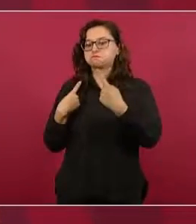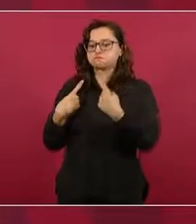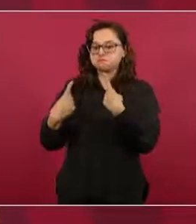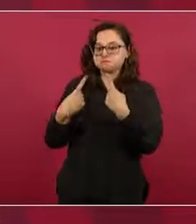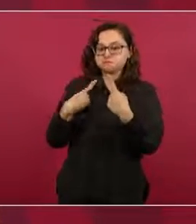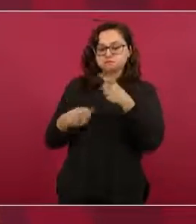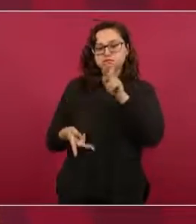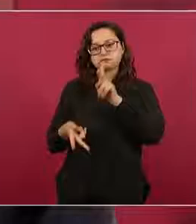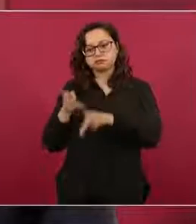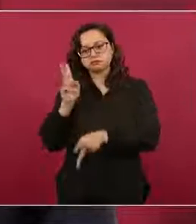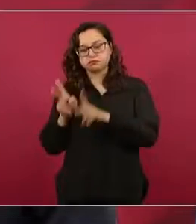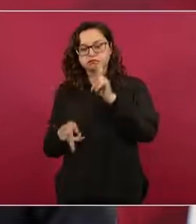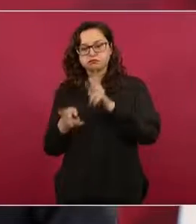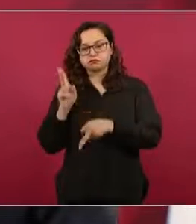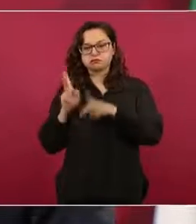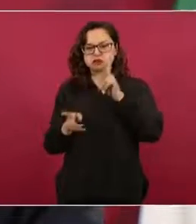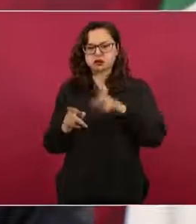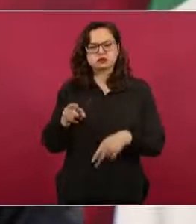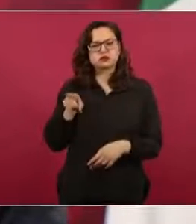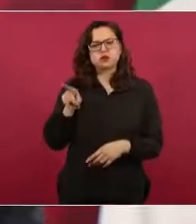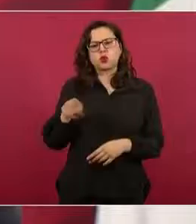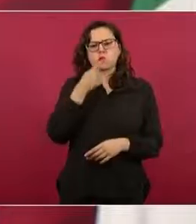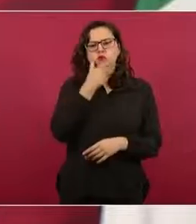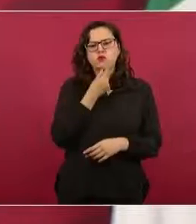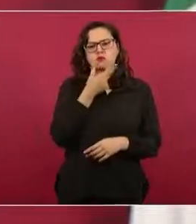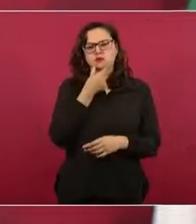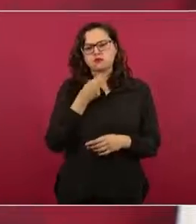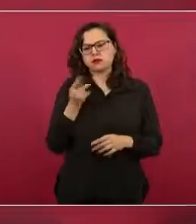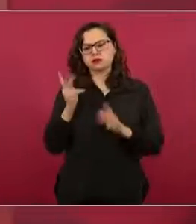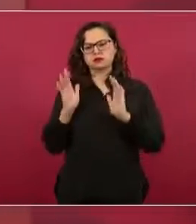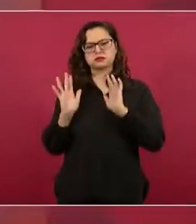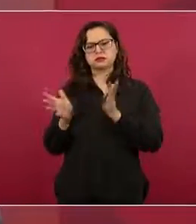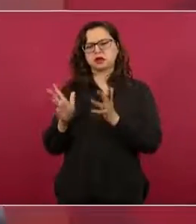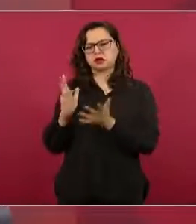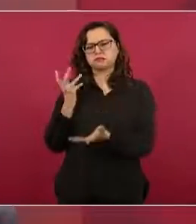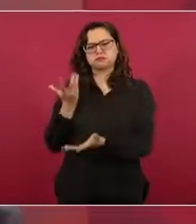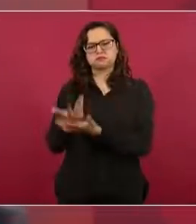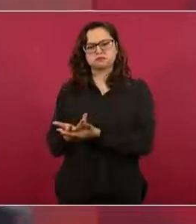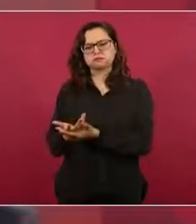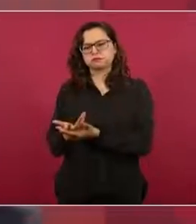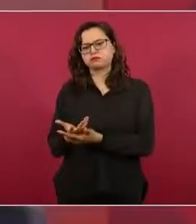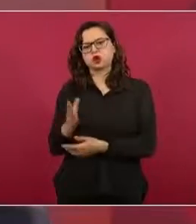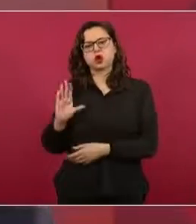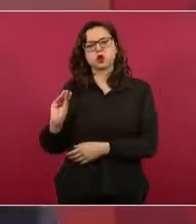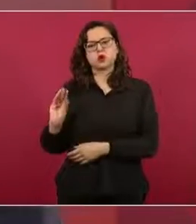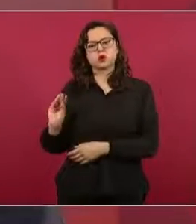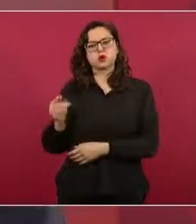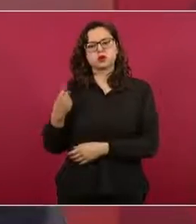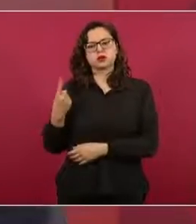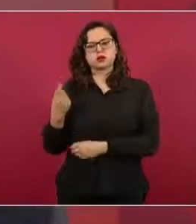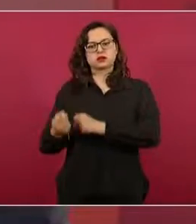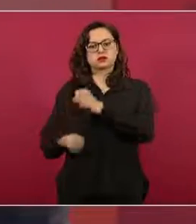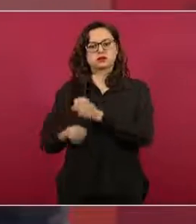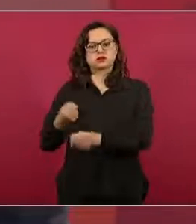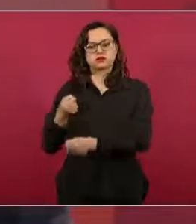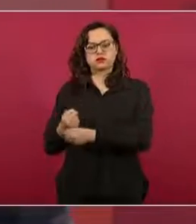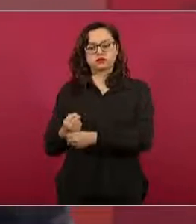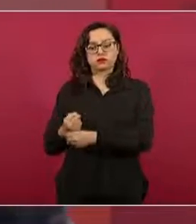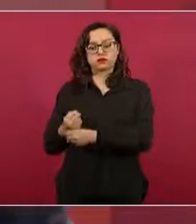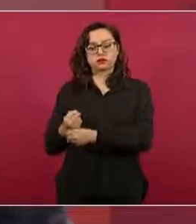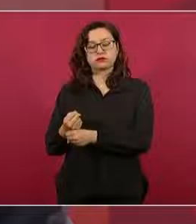Él ya está retirado, tiene 91 años, pero es